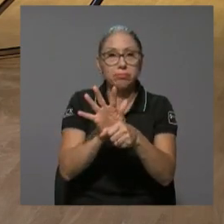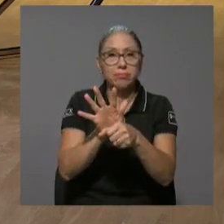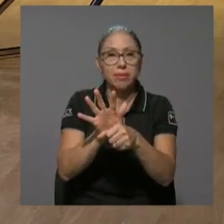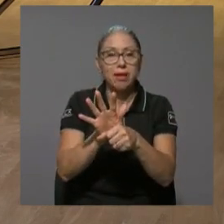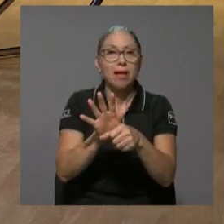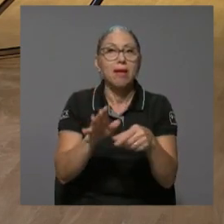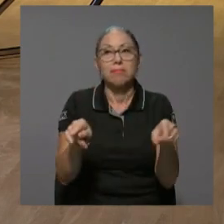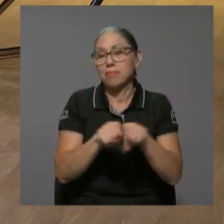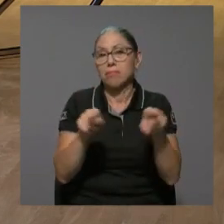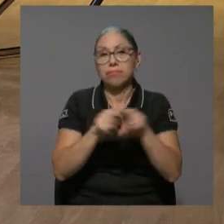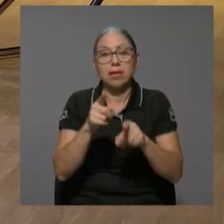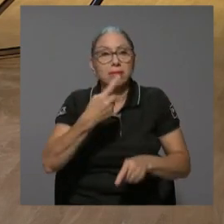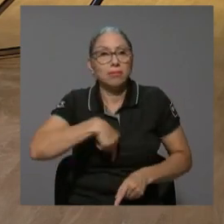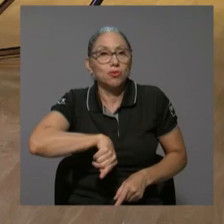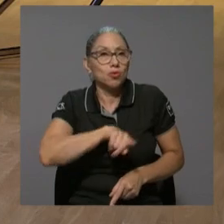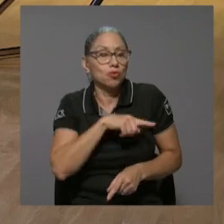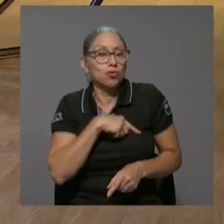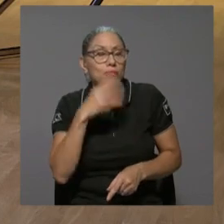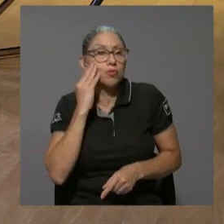consecuentes